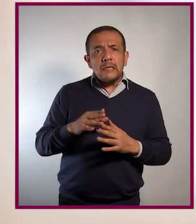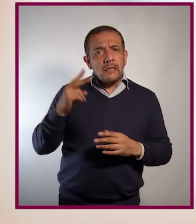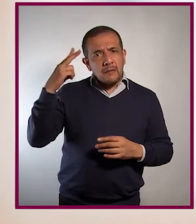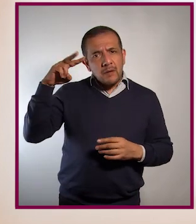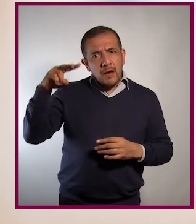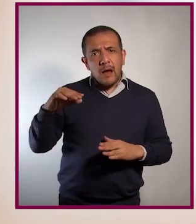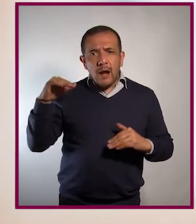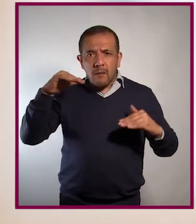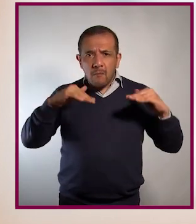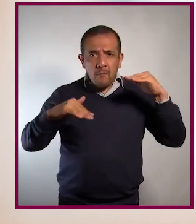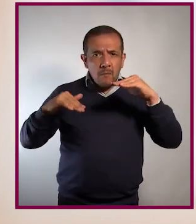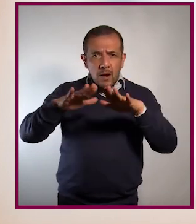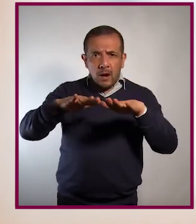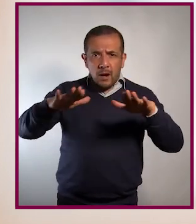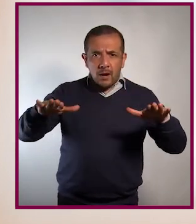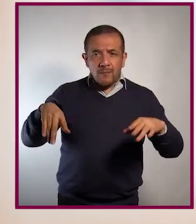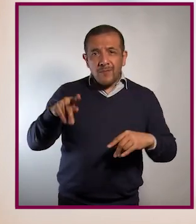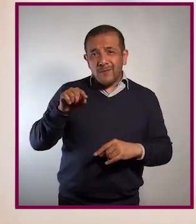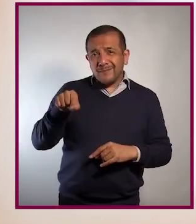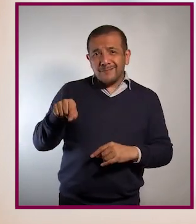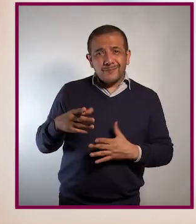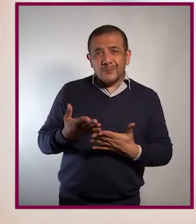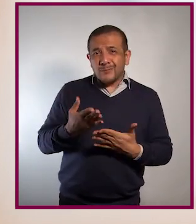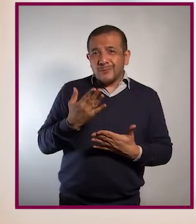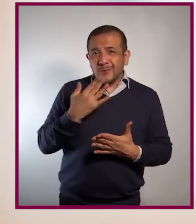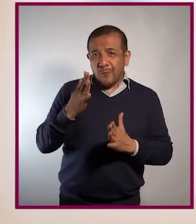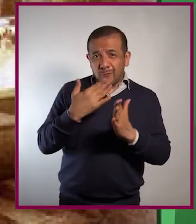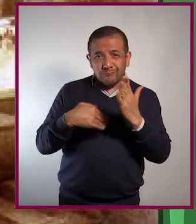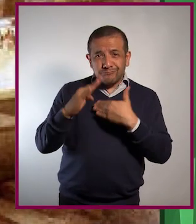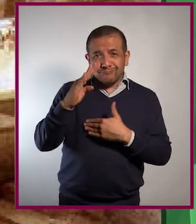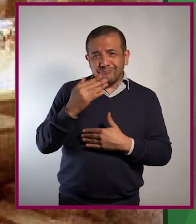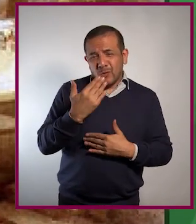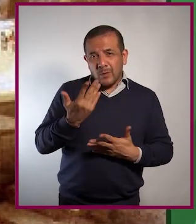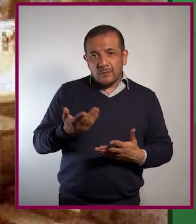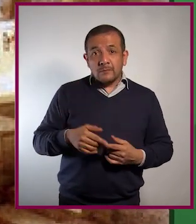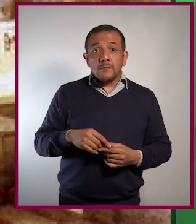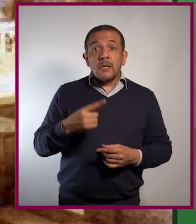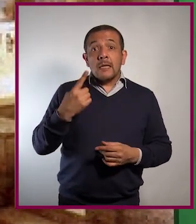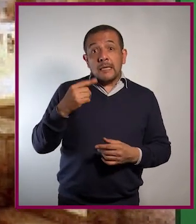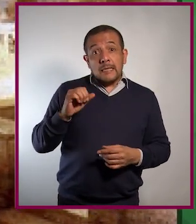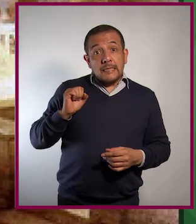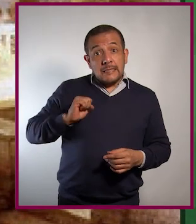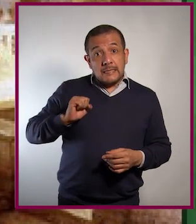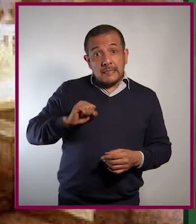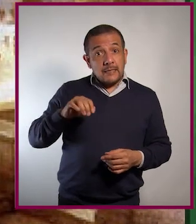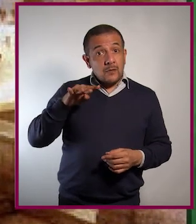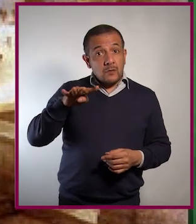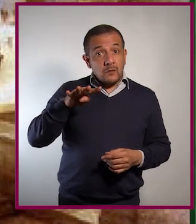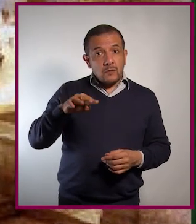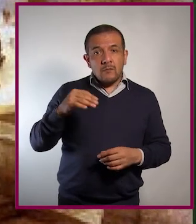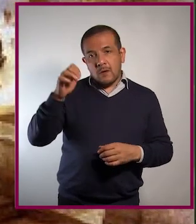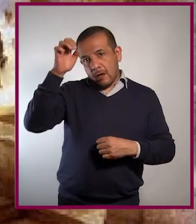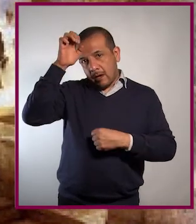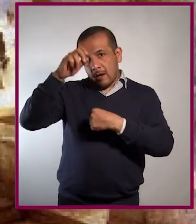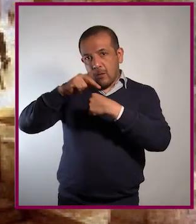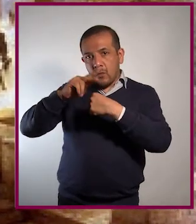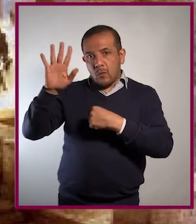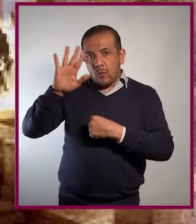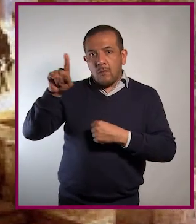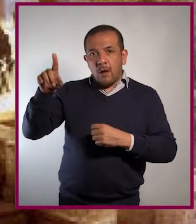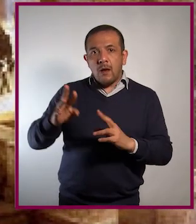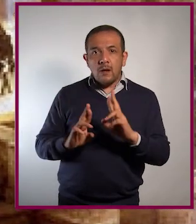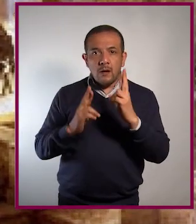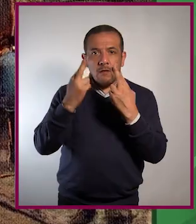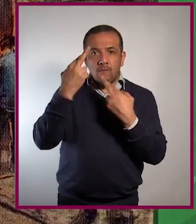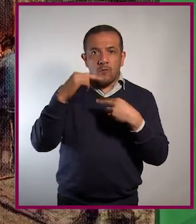mar, obviamente sin tener mucho éxito. Mucho tiempo después, en el siglo XIX, Europa vivía